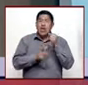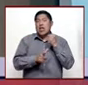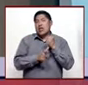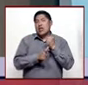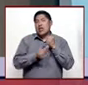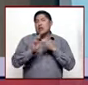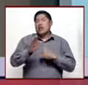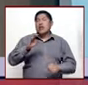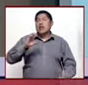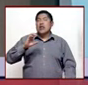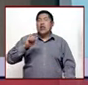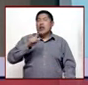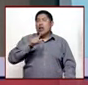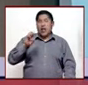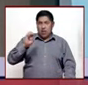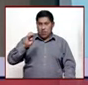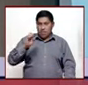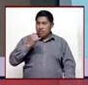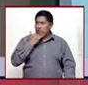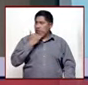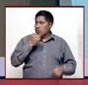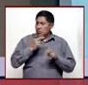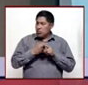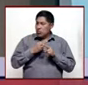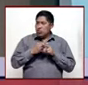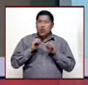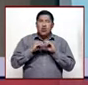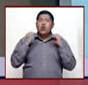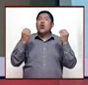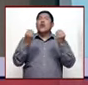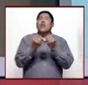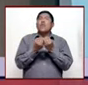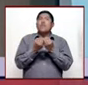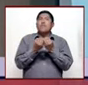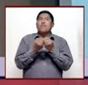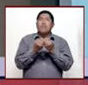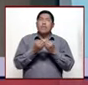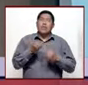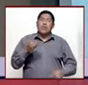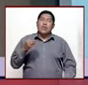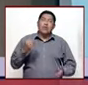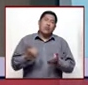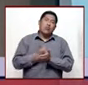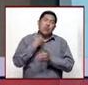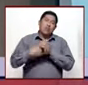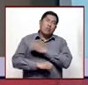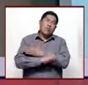Villarroel Calle, que ha sido denominada la organización criminal del Nuevo Amanecer.